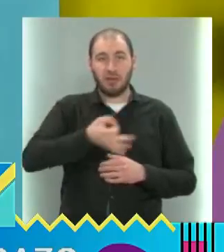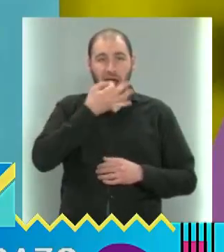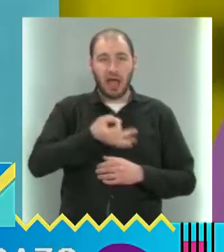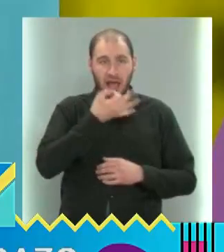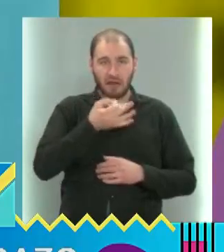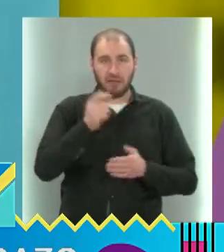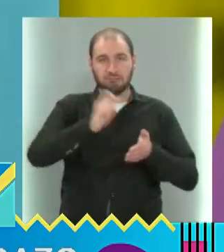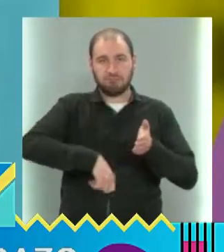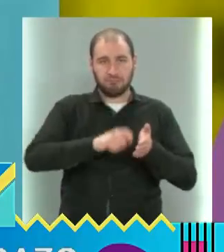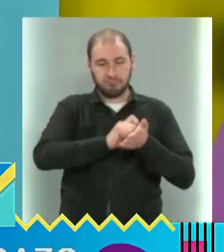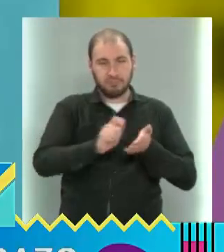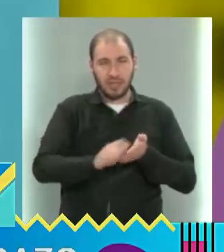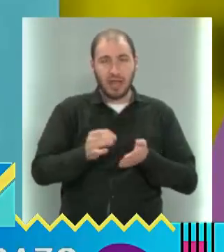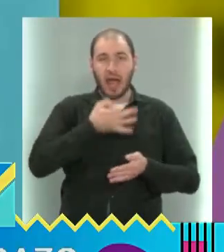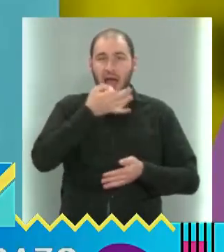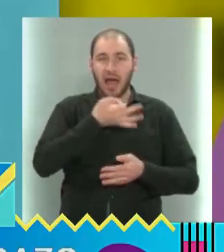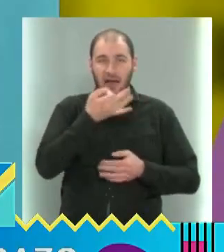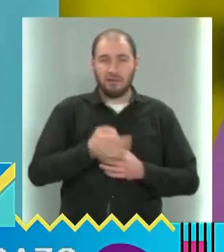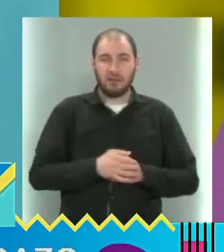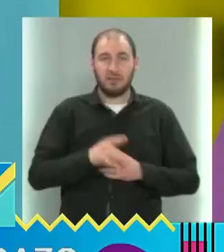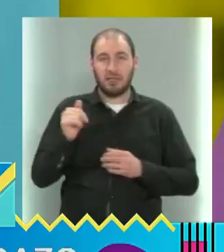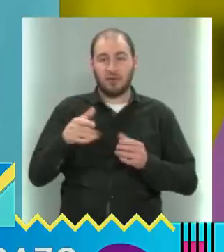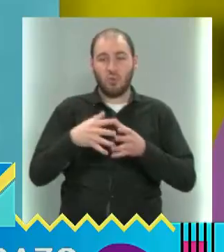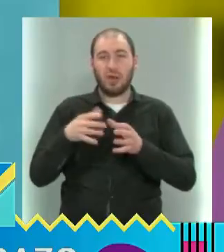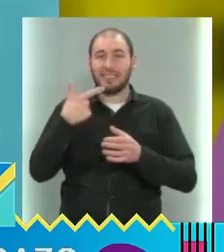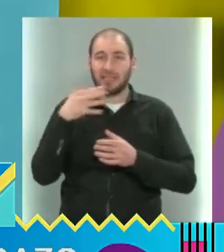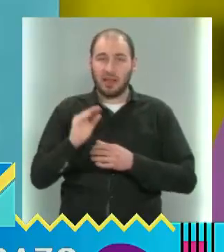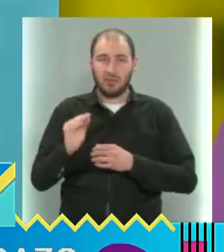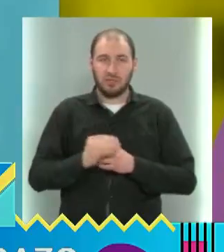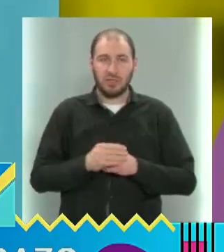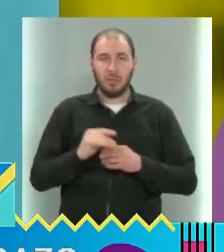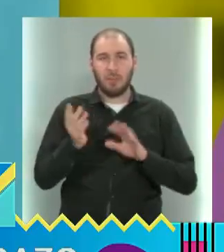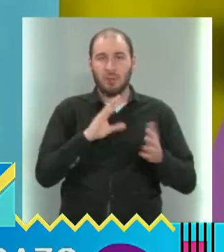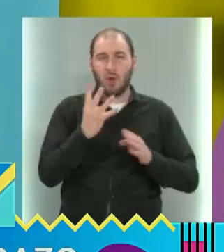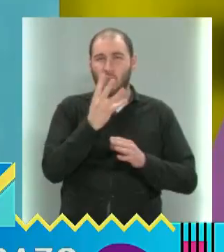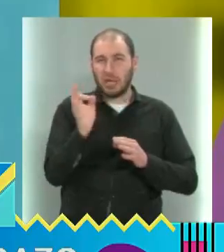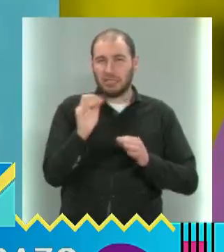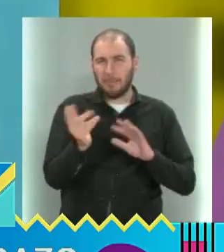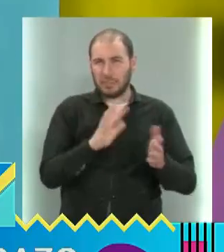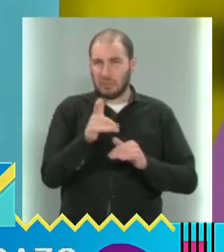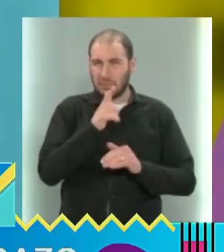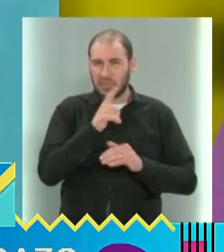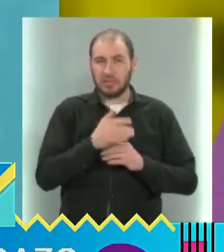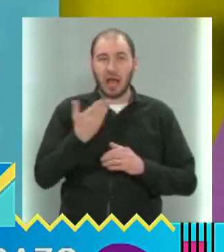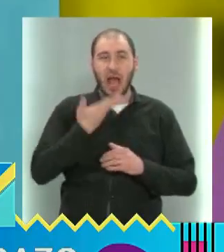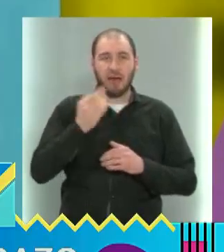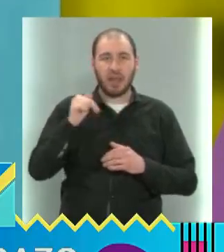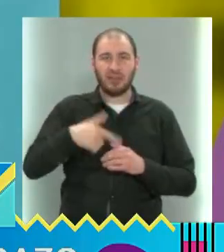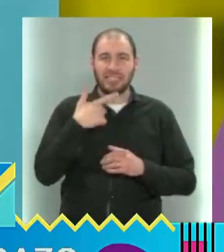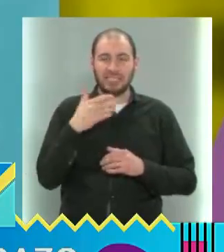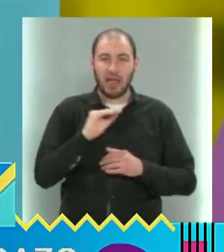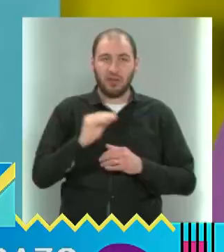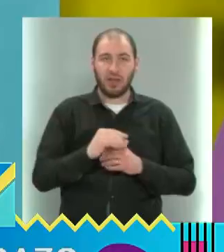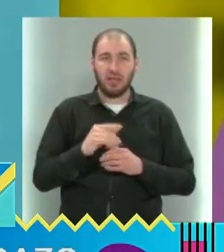que se han anotado, ¿sí? Para hablar en esta Cámara. Ya van cerca de los 40, ¿sí? Si no me equivoco, está hablando en este momento la